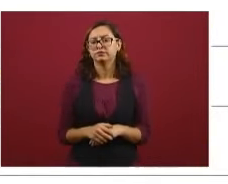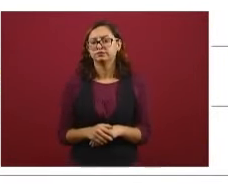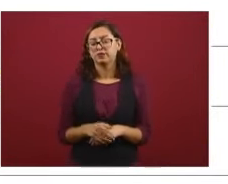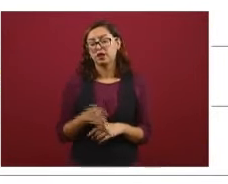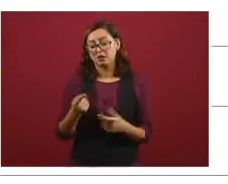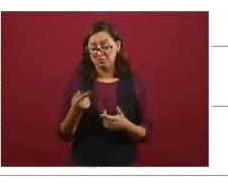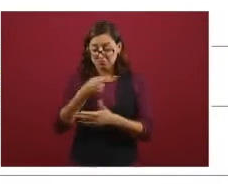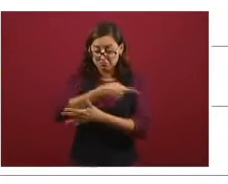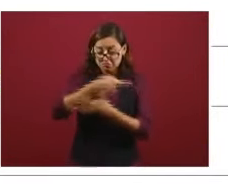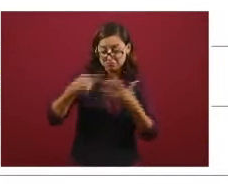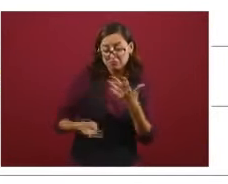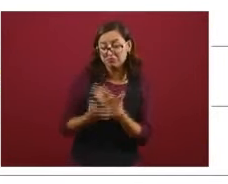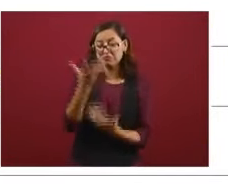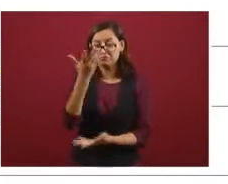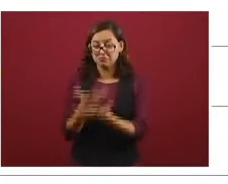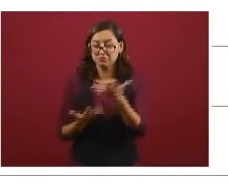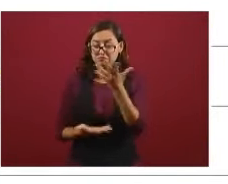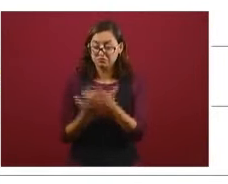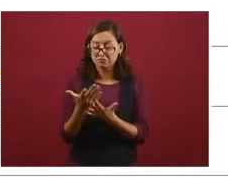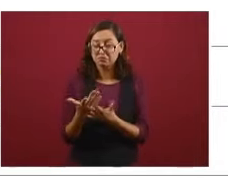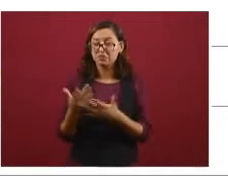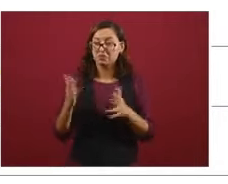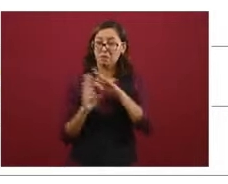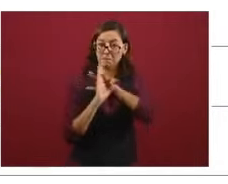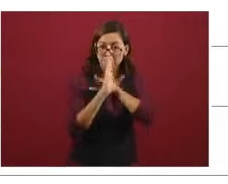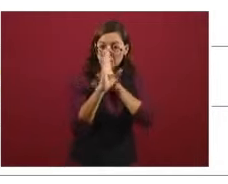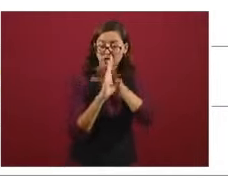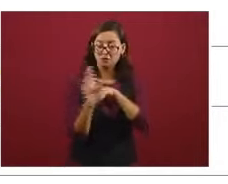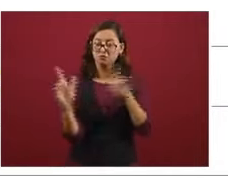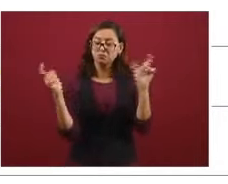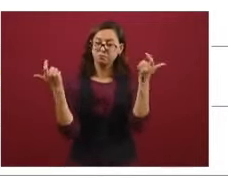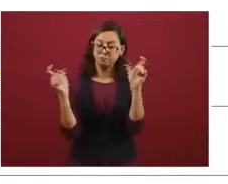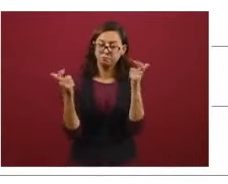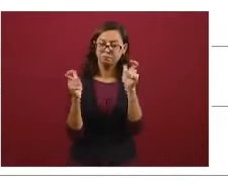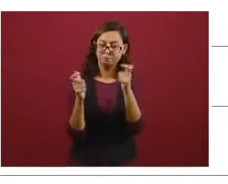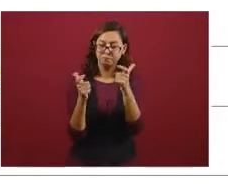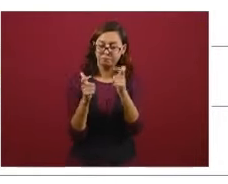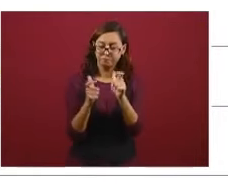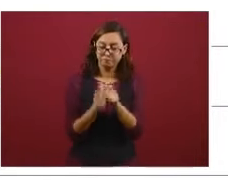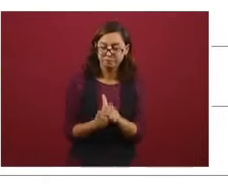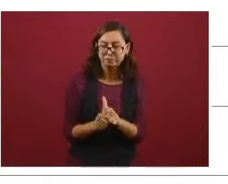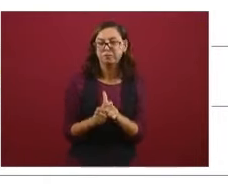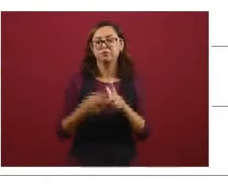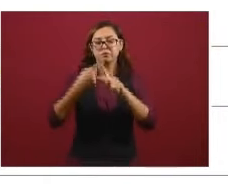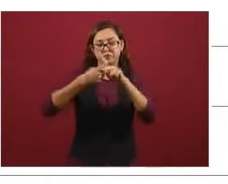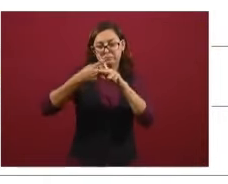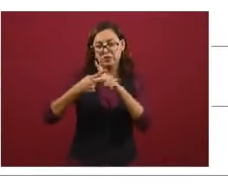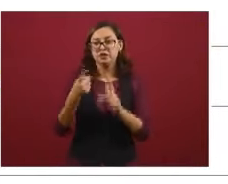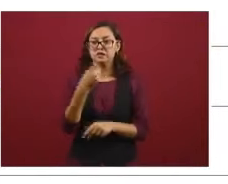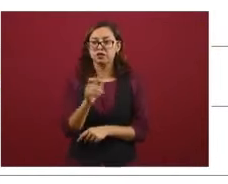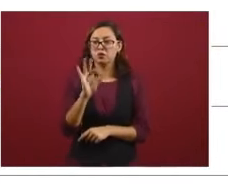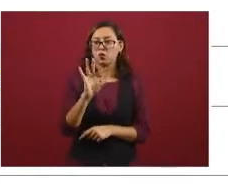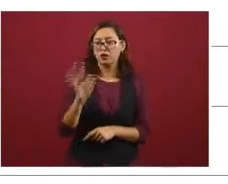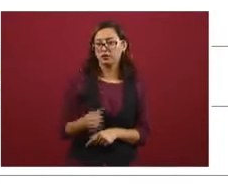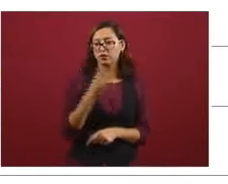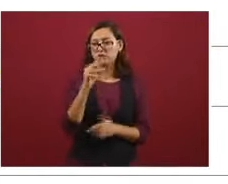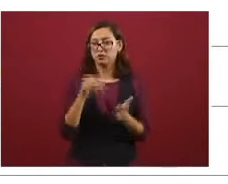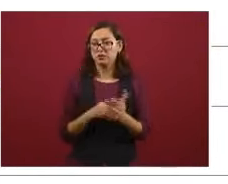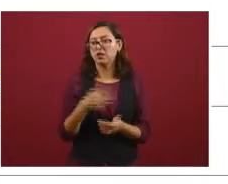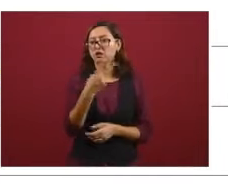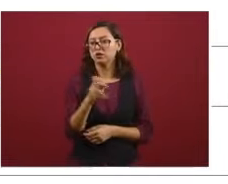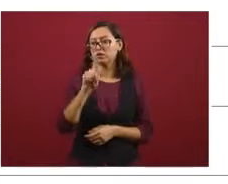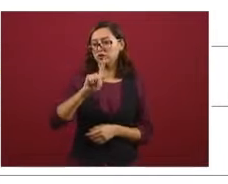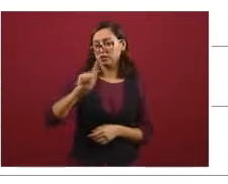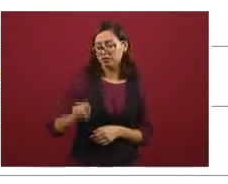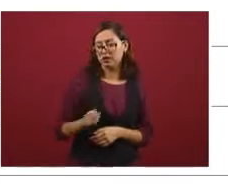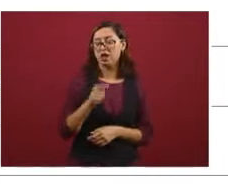Estados Unidos se mantiene con tendencia a la baja, considerando que en la estadística migratoria el registro fue de 144.278 personas